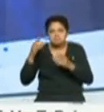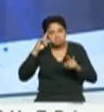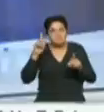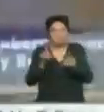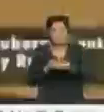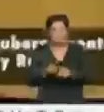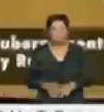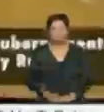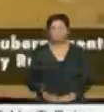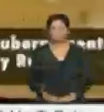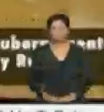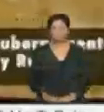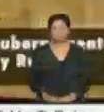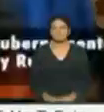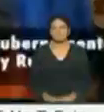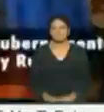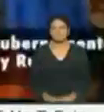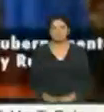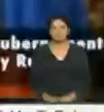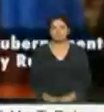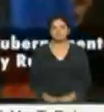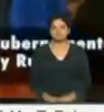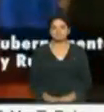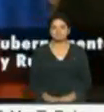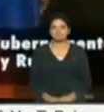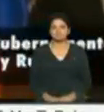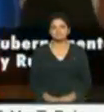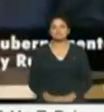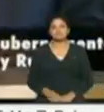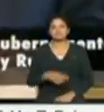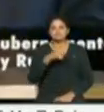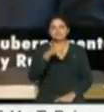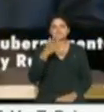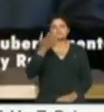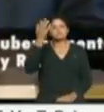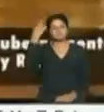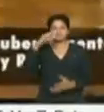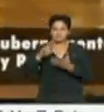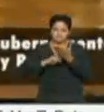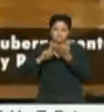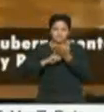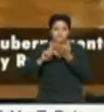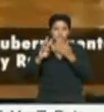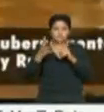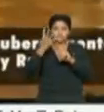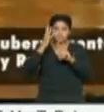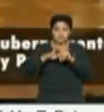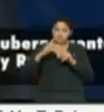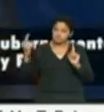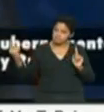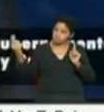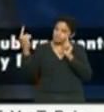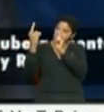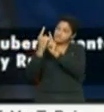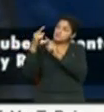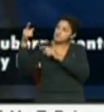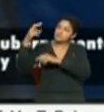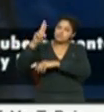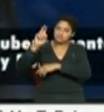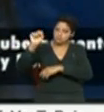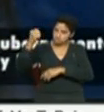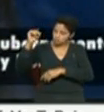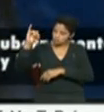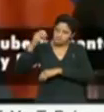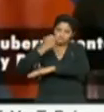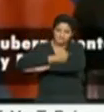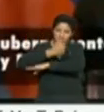reportaje. En el marco de la cuarta reunión de la Comisión Intergubernamental de Cooperación Económica y Comercial entre Ecuador y